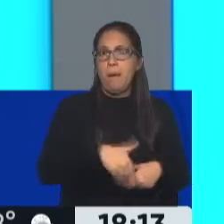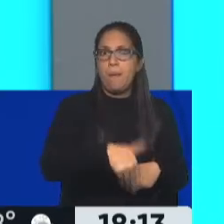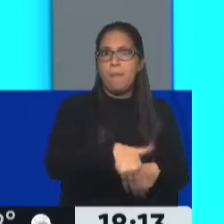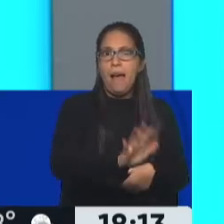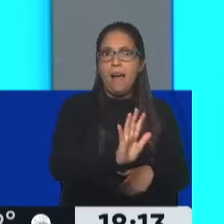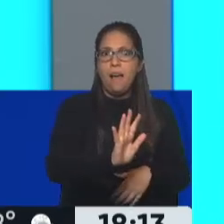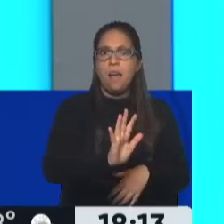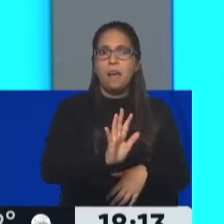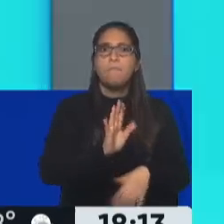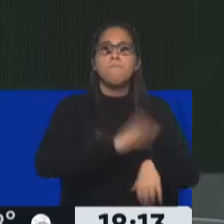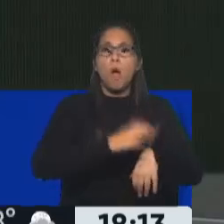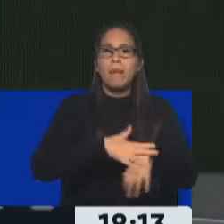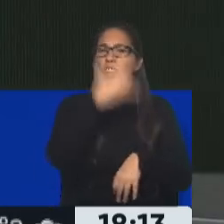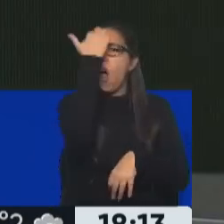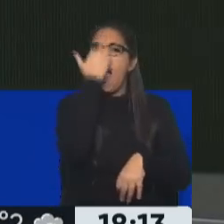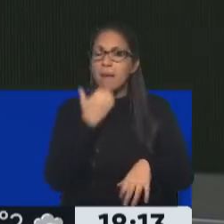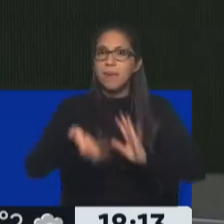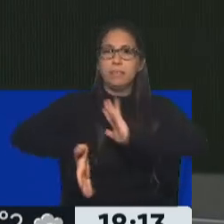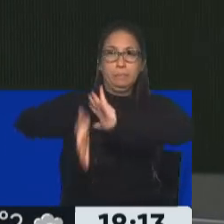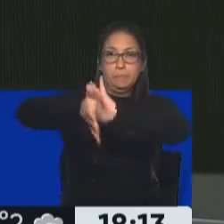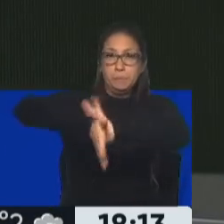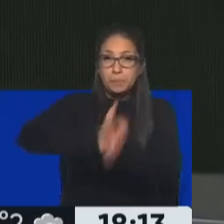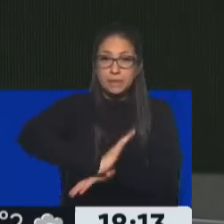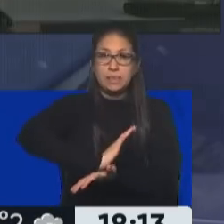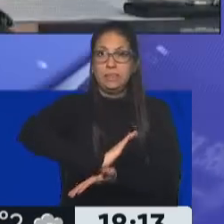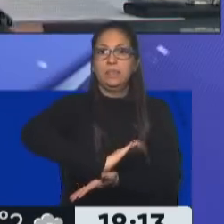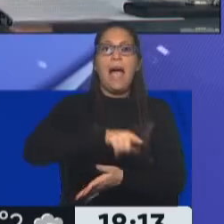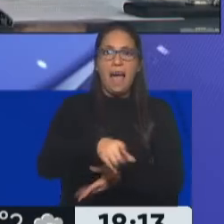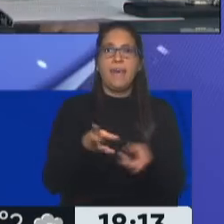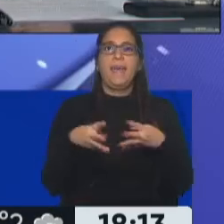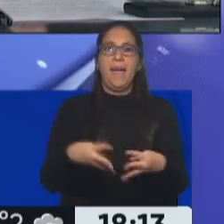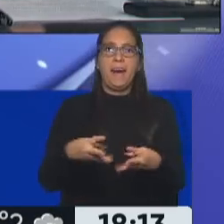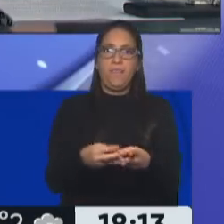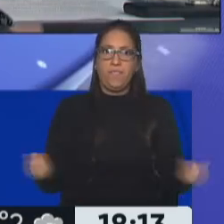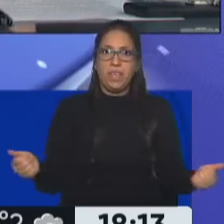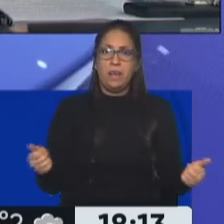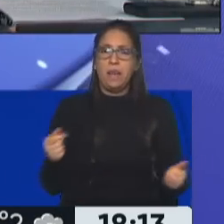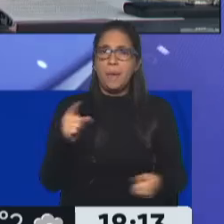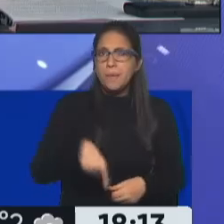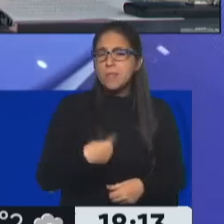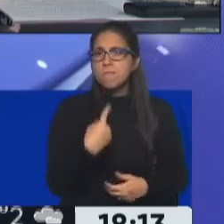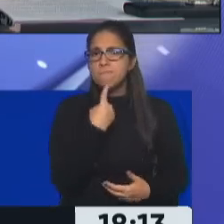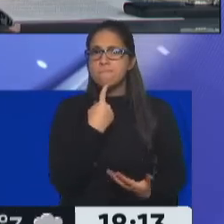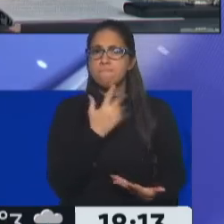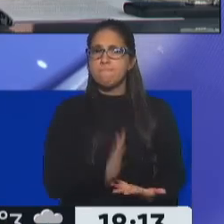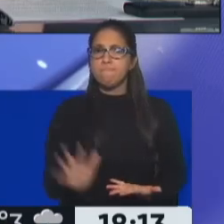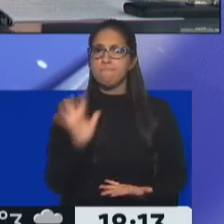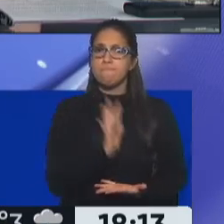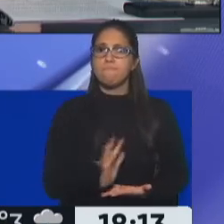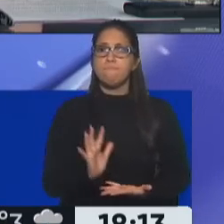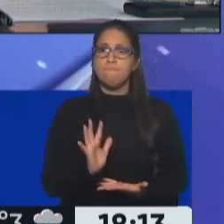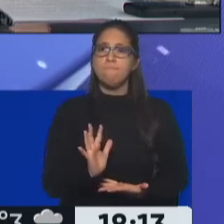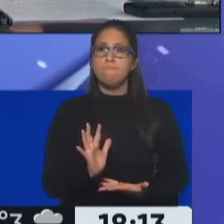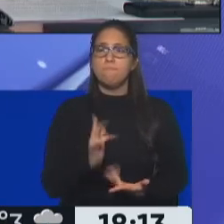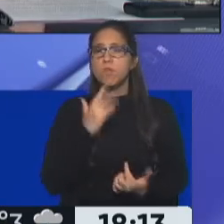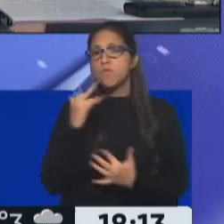que la guerra se va a terminar cuando destruyan finalmente al Hamas. Bueno, en la Franja de Gaza esto generó, al menos se puede decir